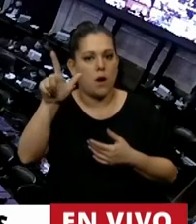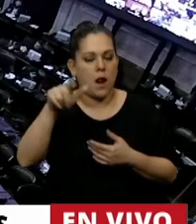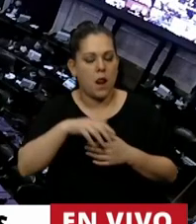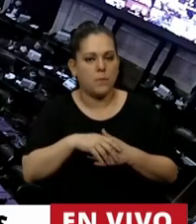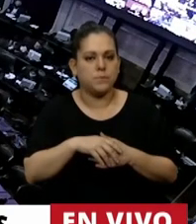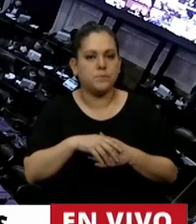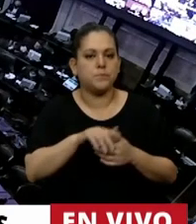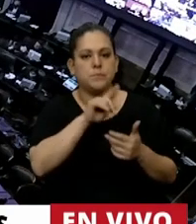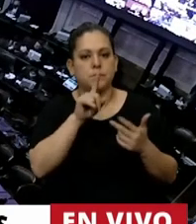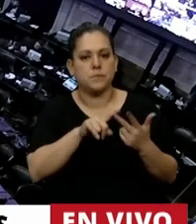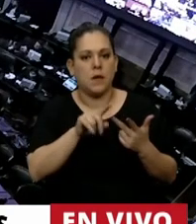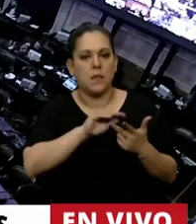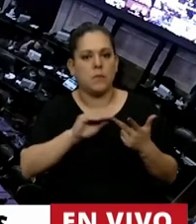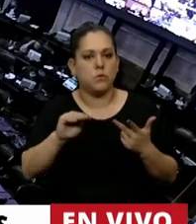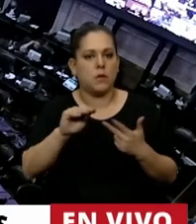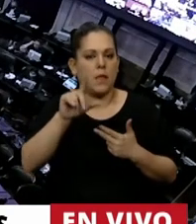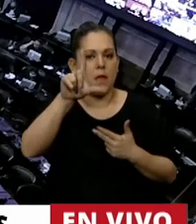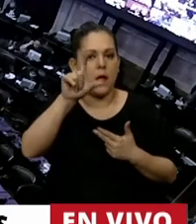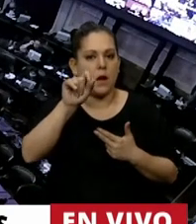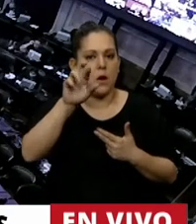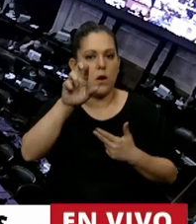diputada gimena lópez